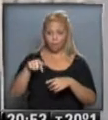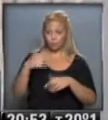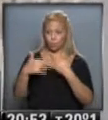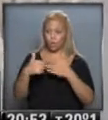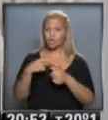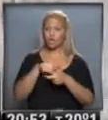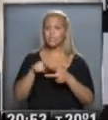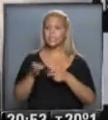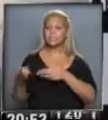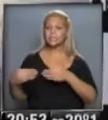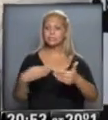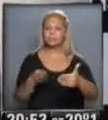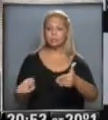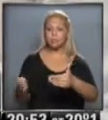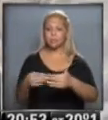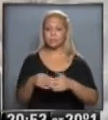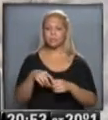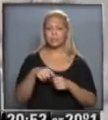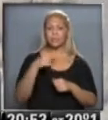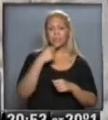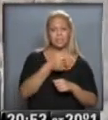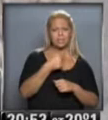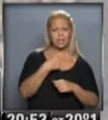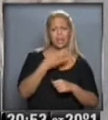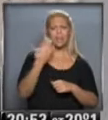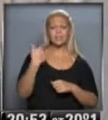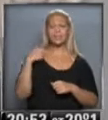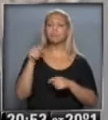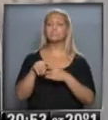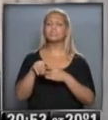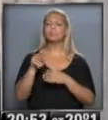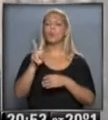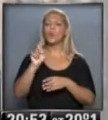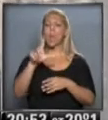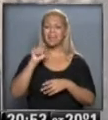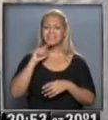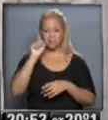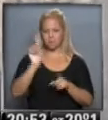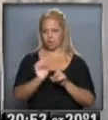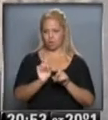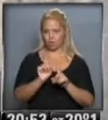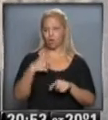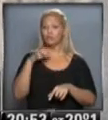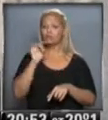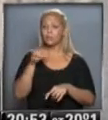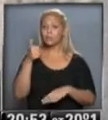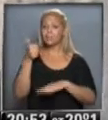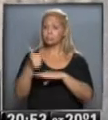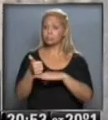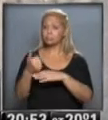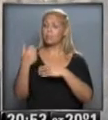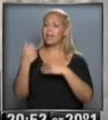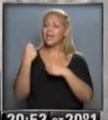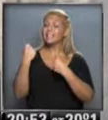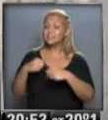he escuchado que nosotros lo habíamos puesto volante. No era la intención esa, sino era habíamos trabajado para